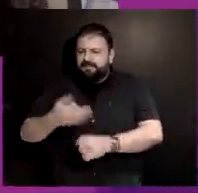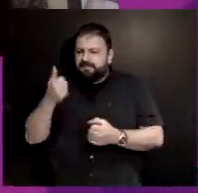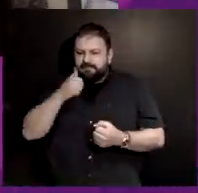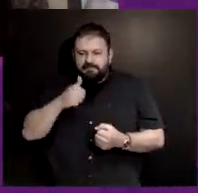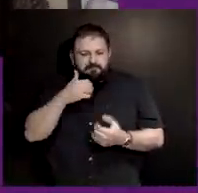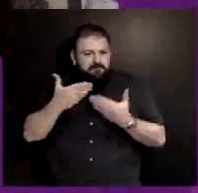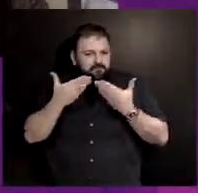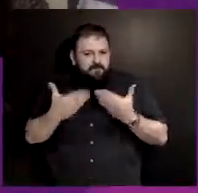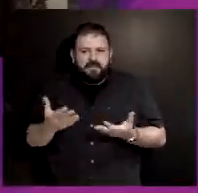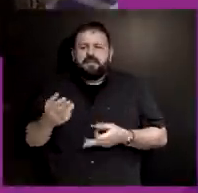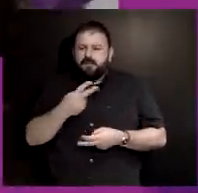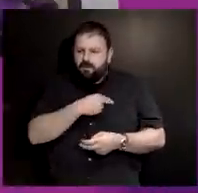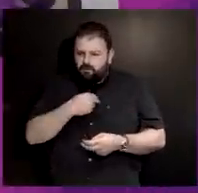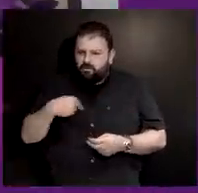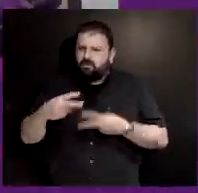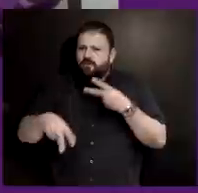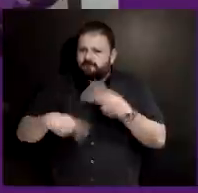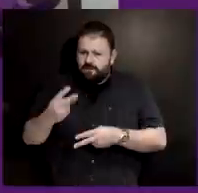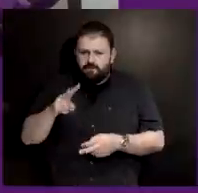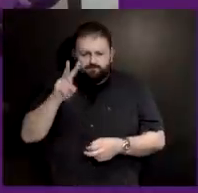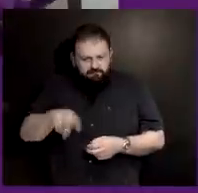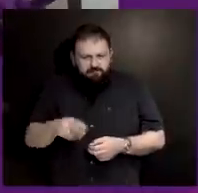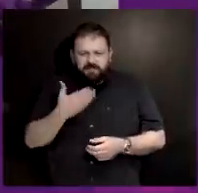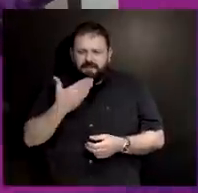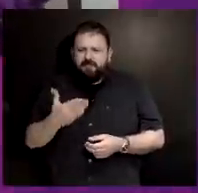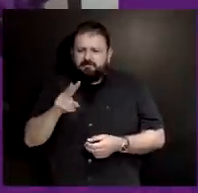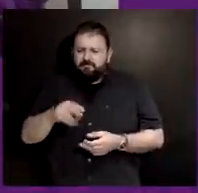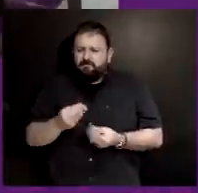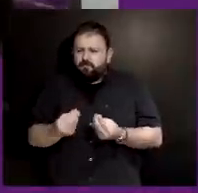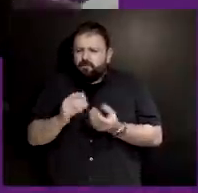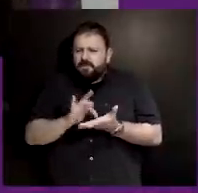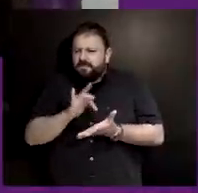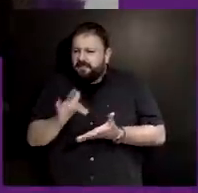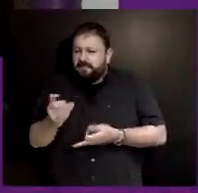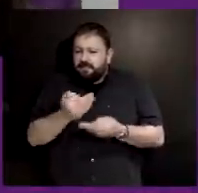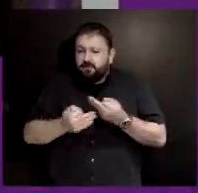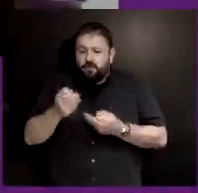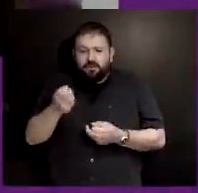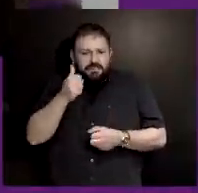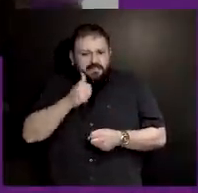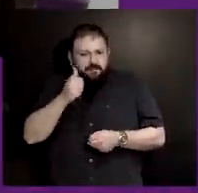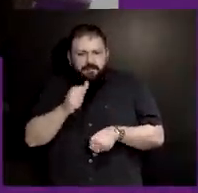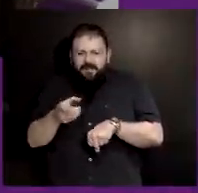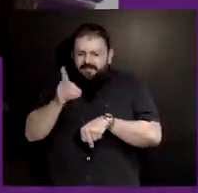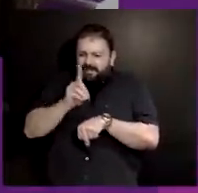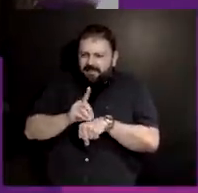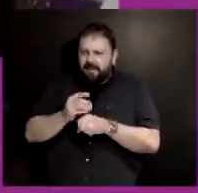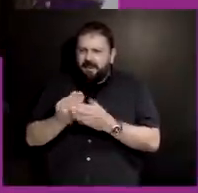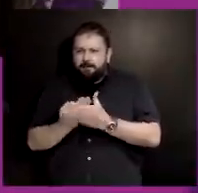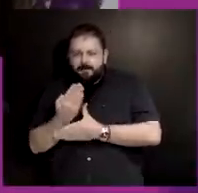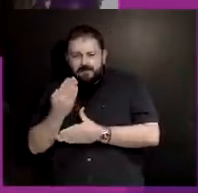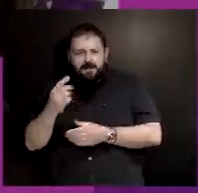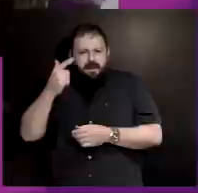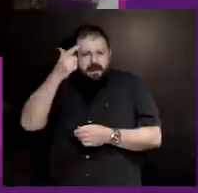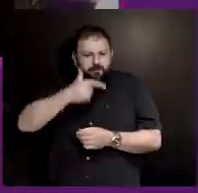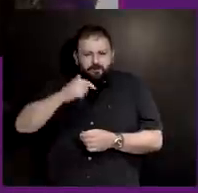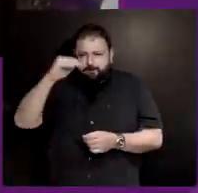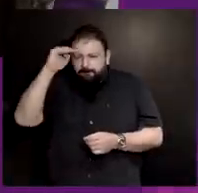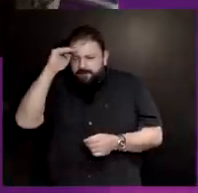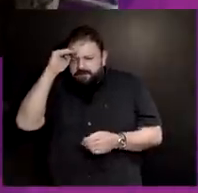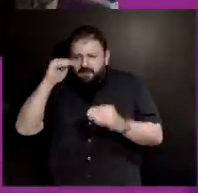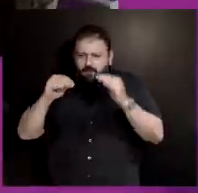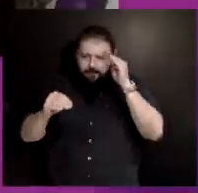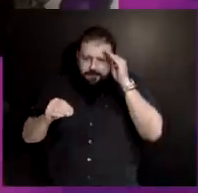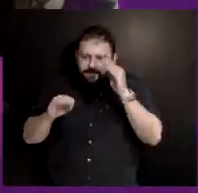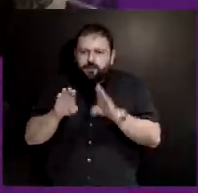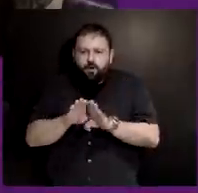trascendencia y vamos por más. De verdad, muchas gracias, porque están día y noche pensando cómo hacer